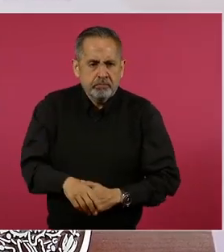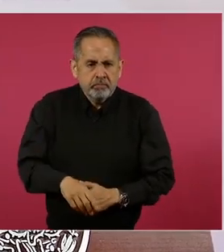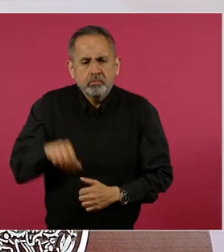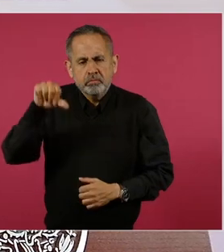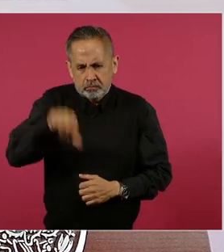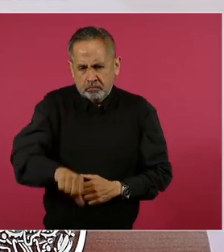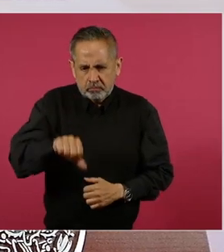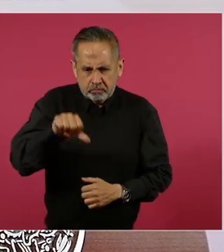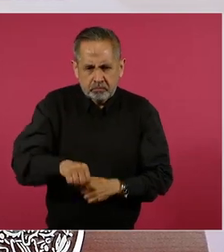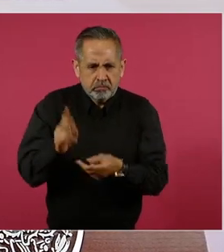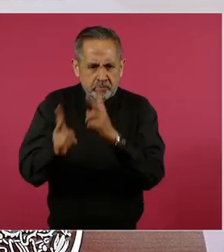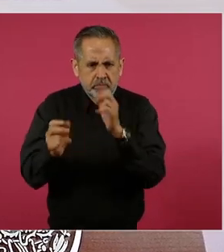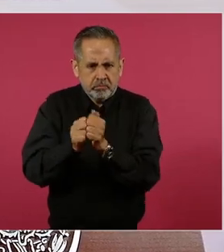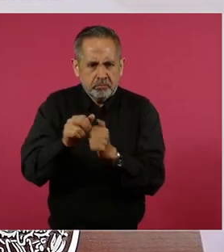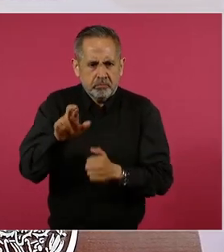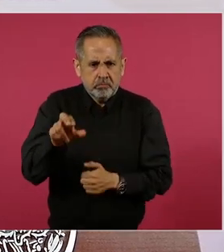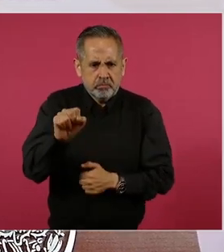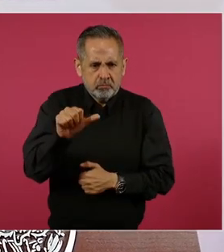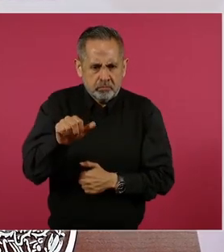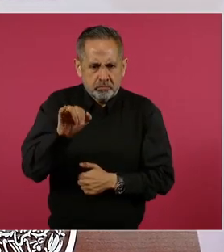hoy mismo con Rosa Isel.